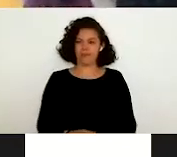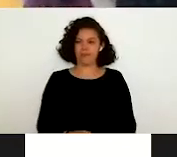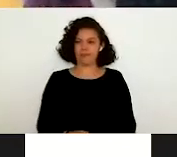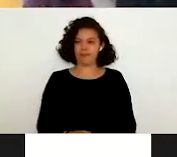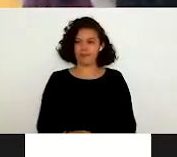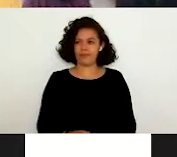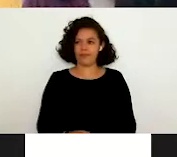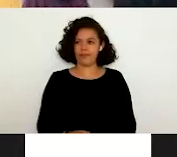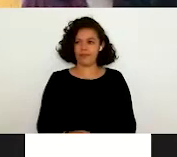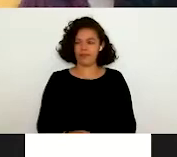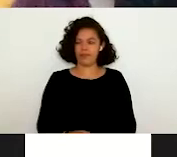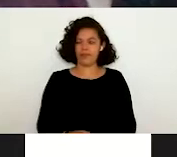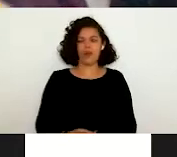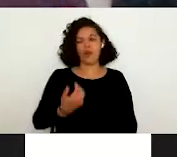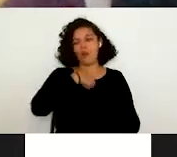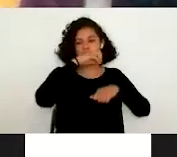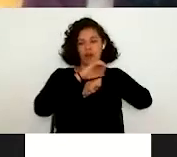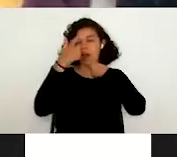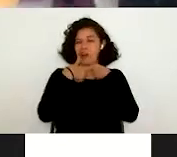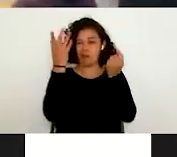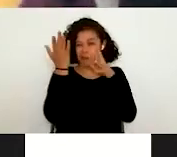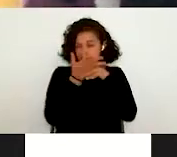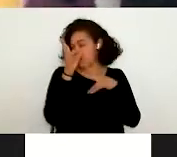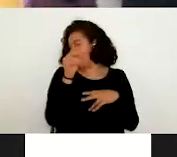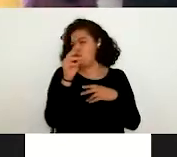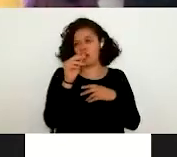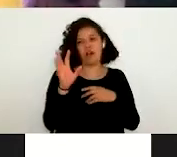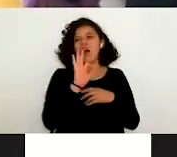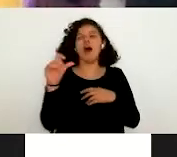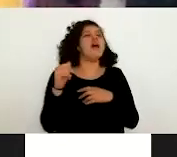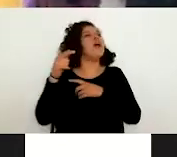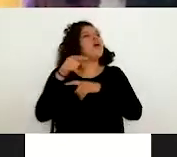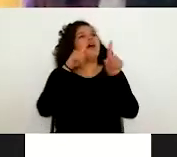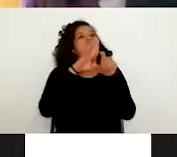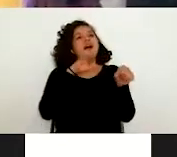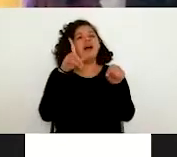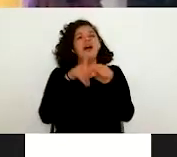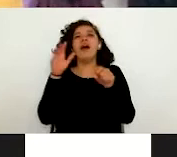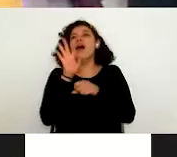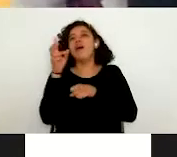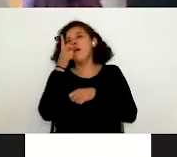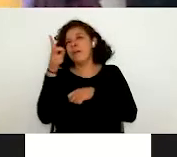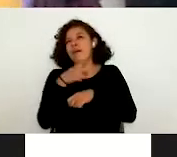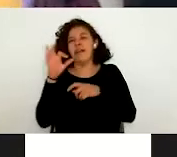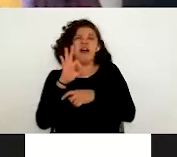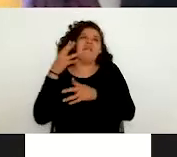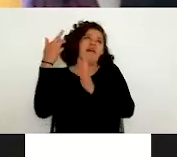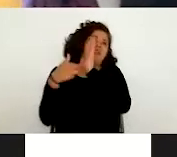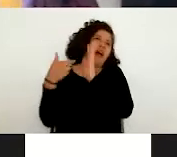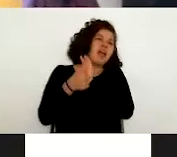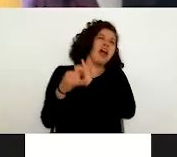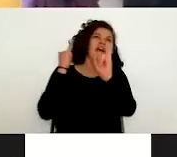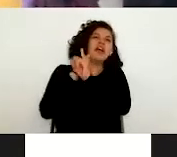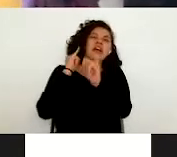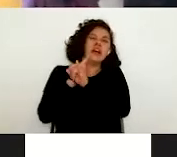estamos refiriendo solo a alguna parte. A lo mejor otro objetivo específico nos va a hablar, no sé, de talleres en